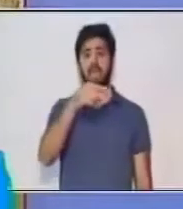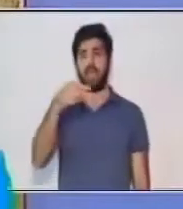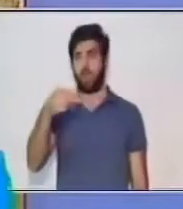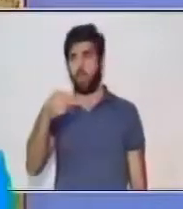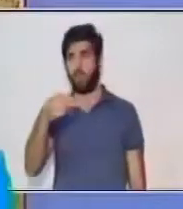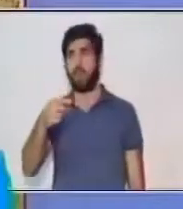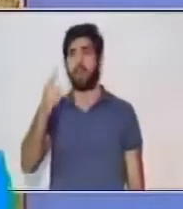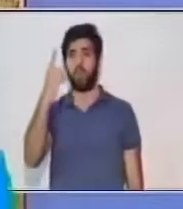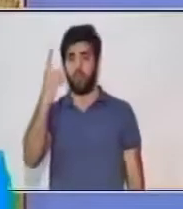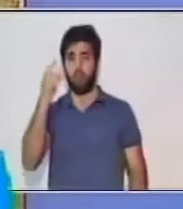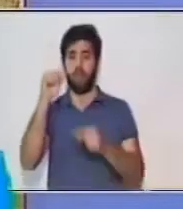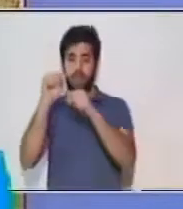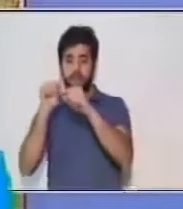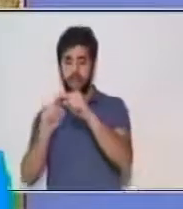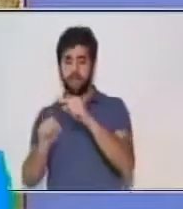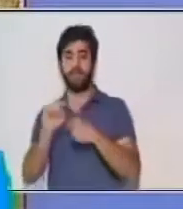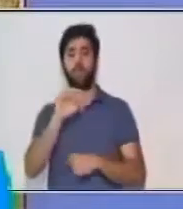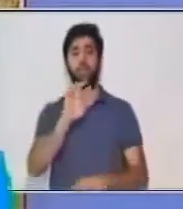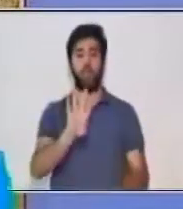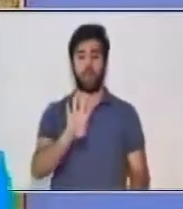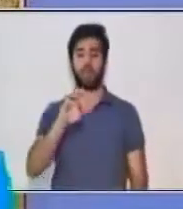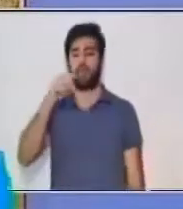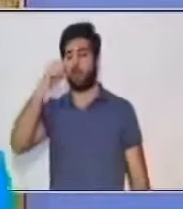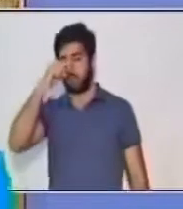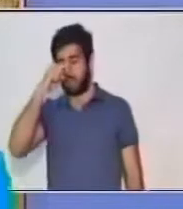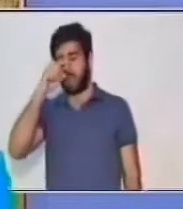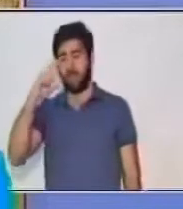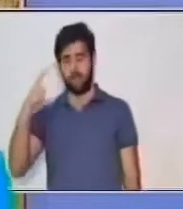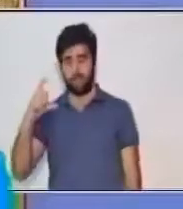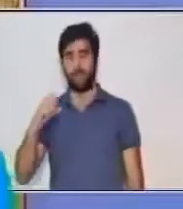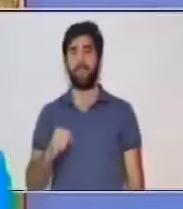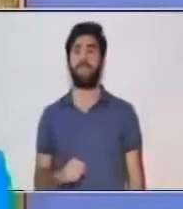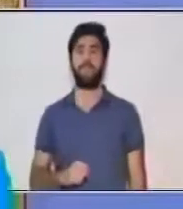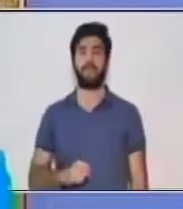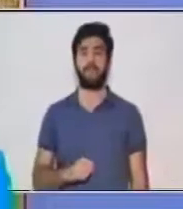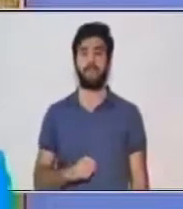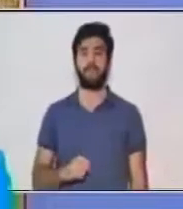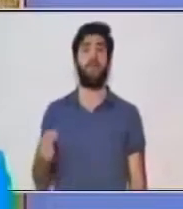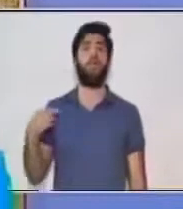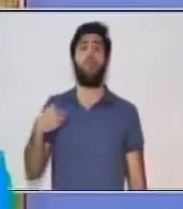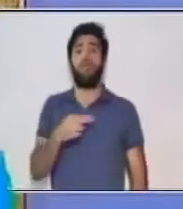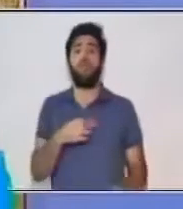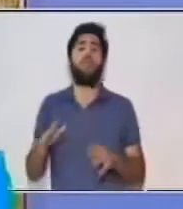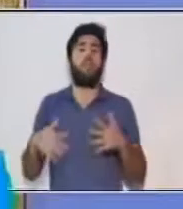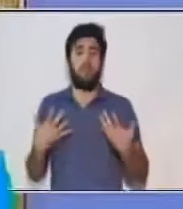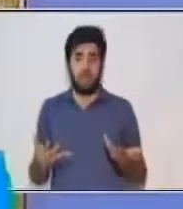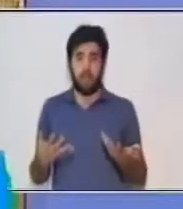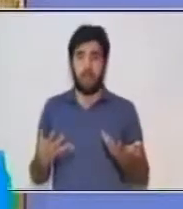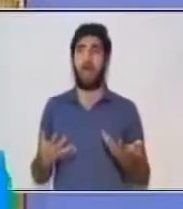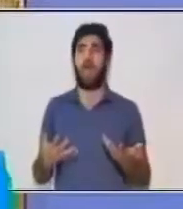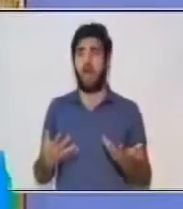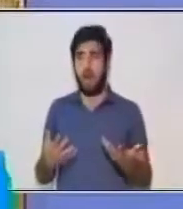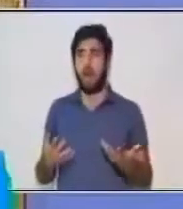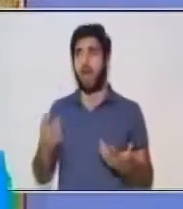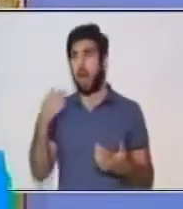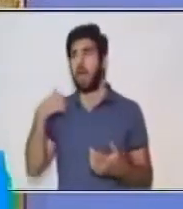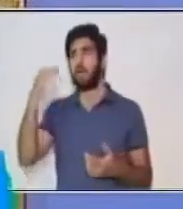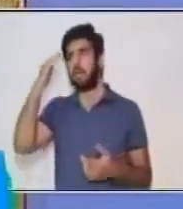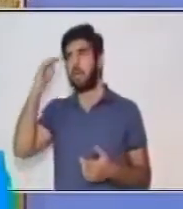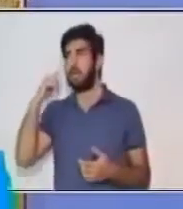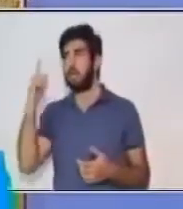Período nos va a quedar 1 dividido 4t. Nos queda entonces el período en base a